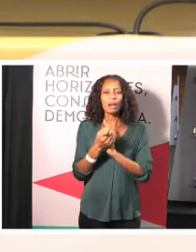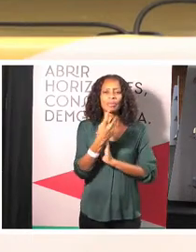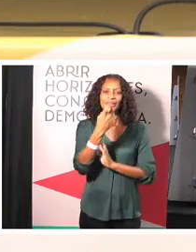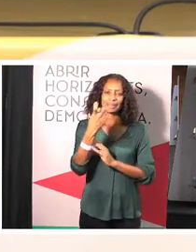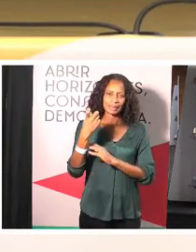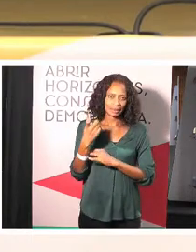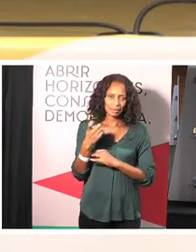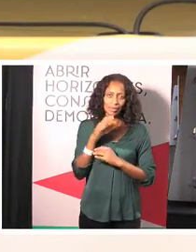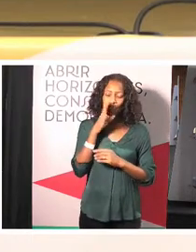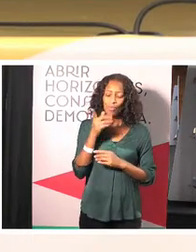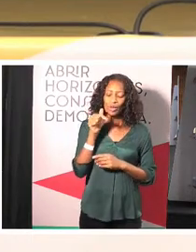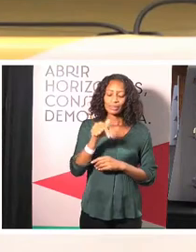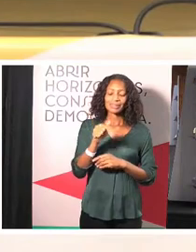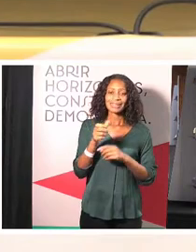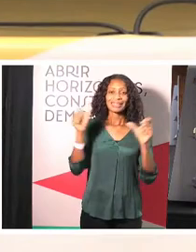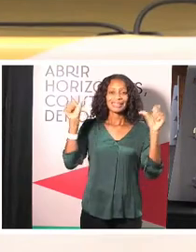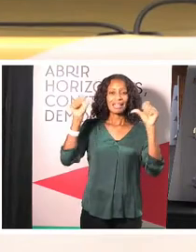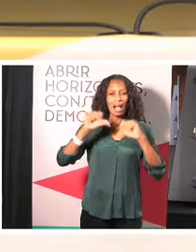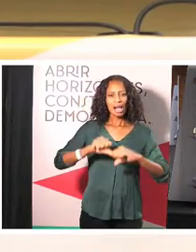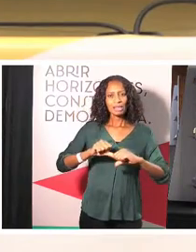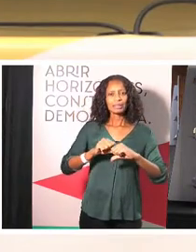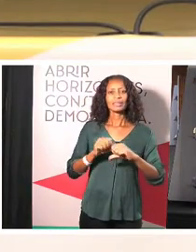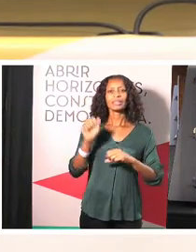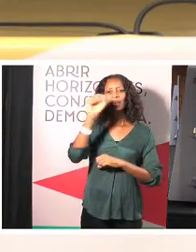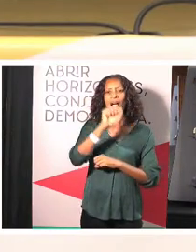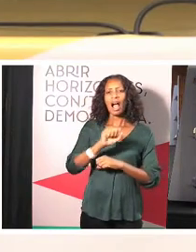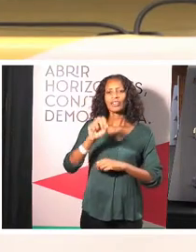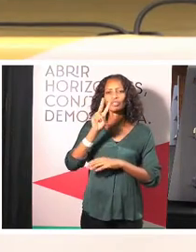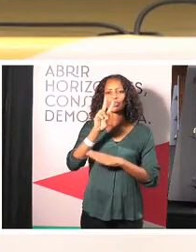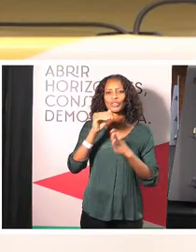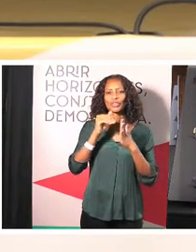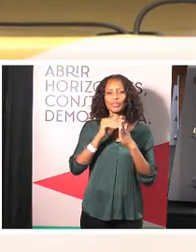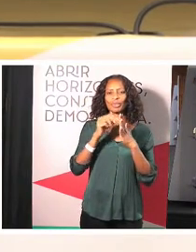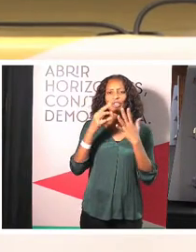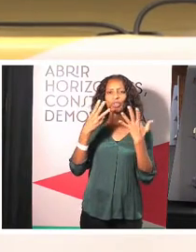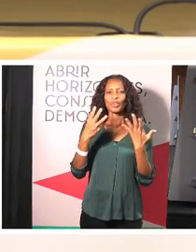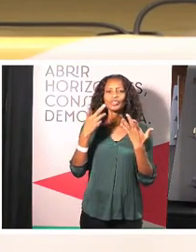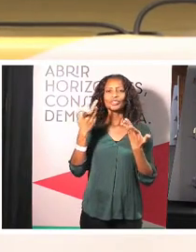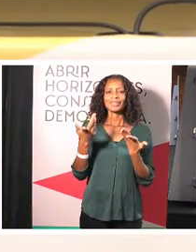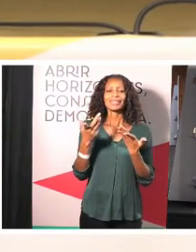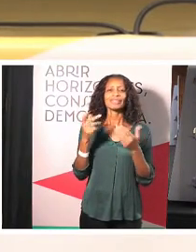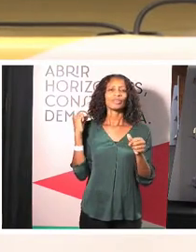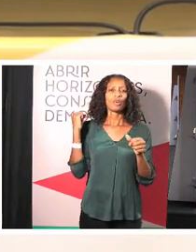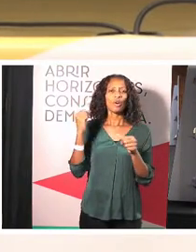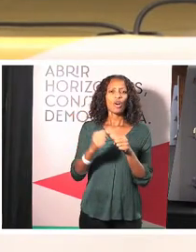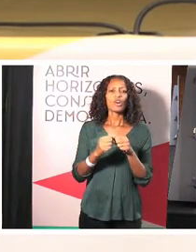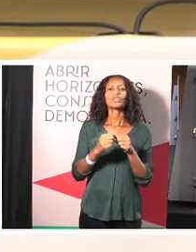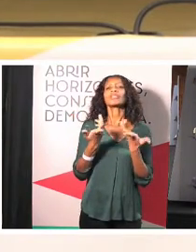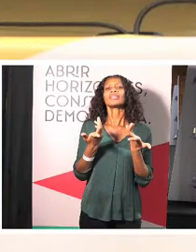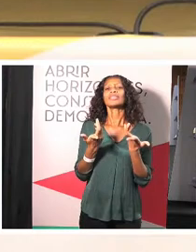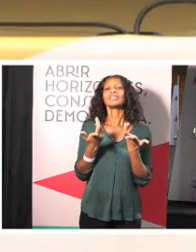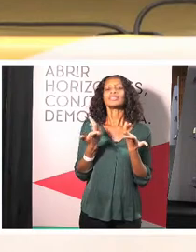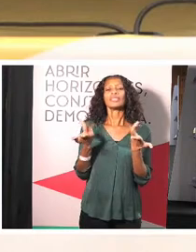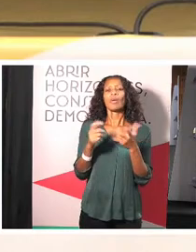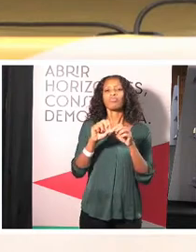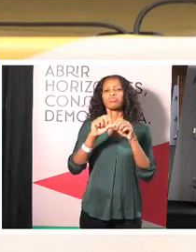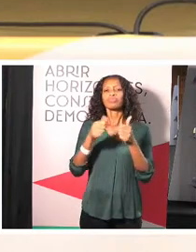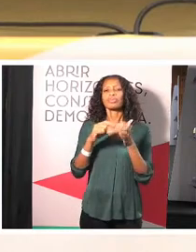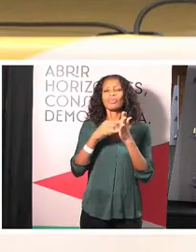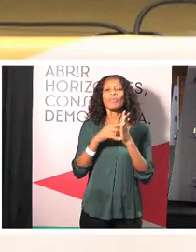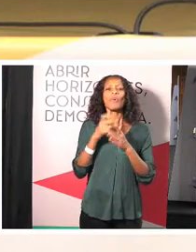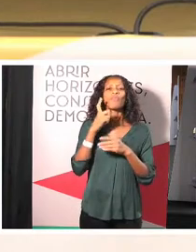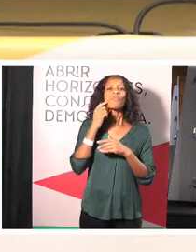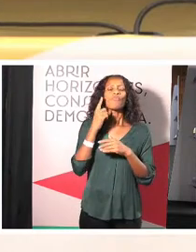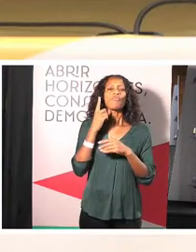Por eso esta crisis de 2008, este sistema lo que hace es romper con un régimen, que era el régimen del 45, que digamos que es el régimen